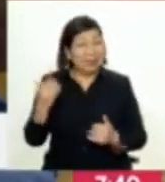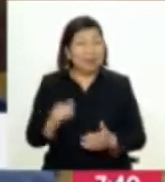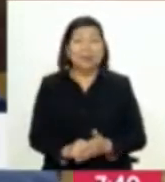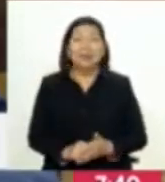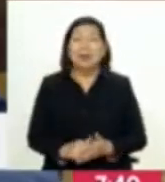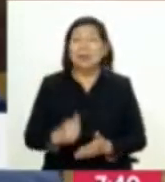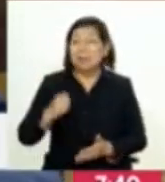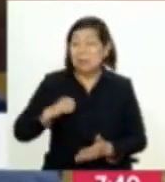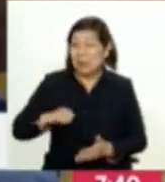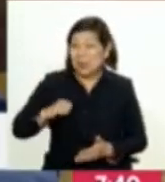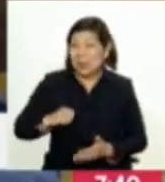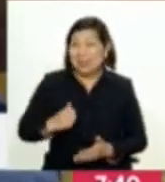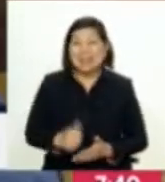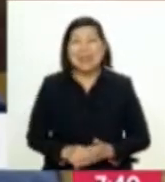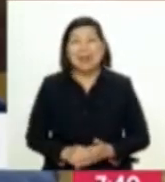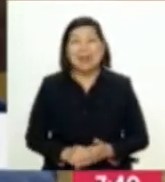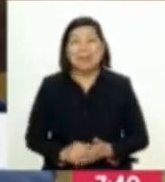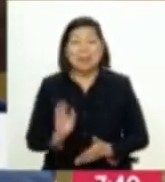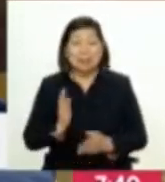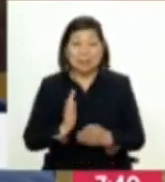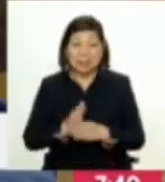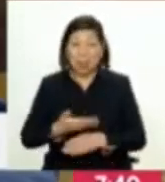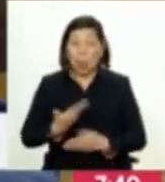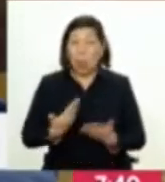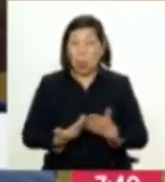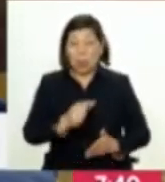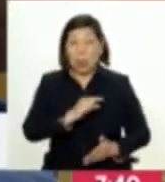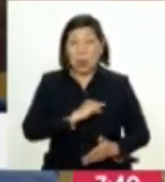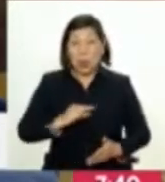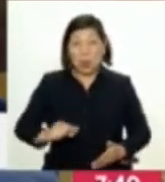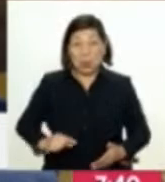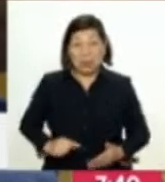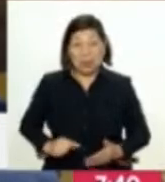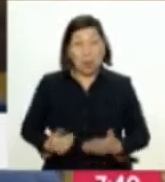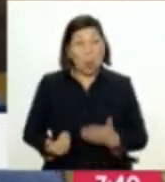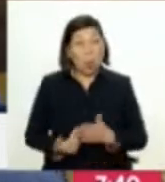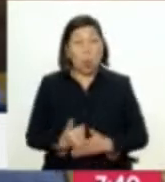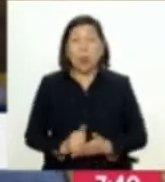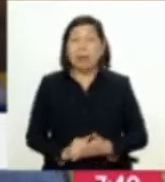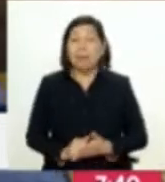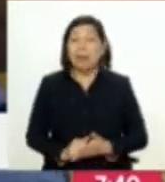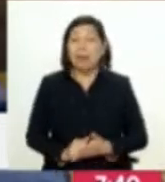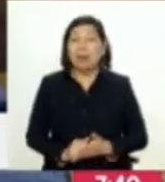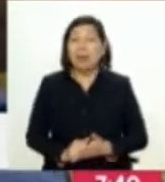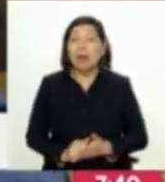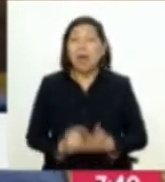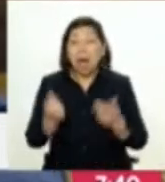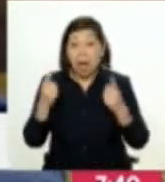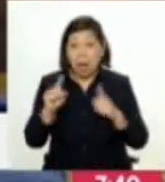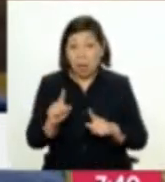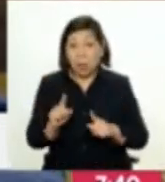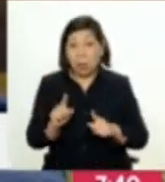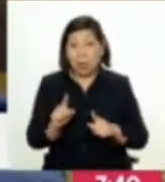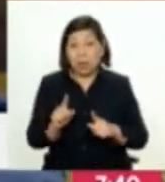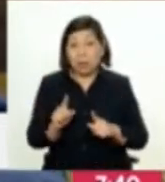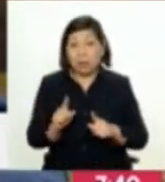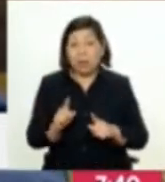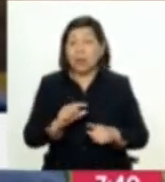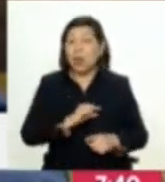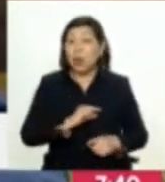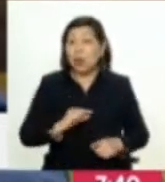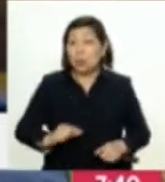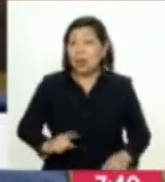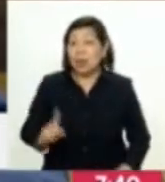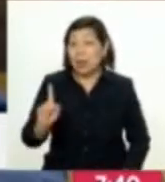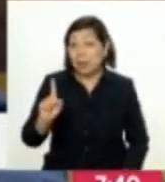regional y municipal, cuyas autoridades van a entrar a partir del 1 de enero, ha sido construir acuerdos de gobernabilidad. En